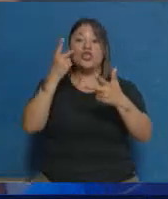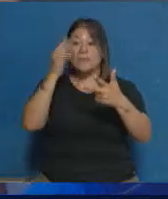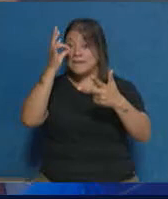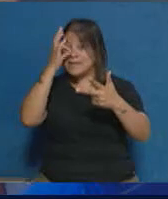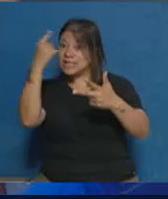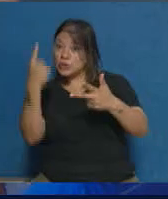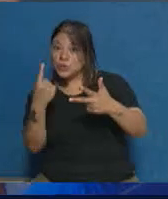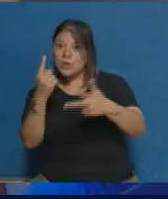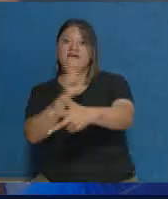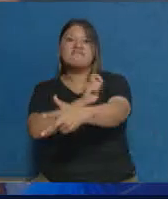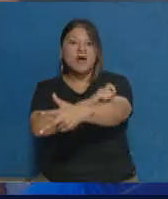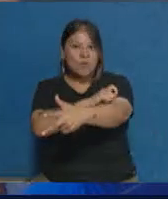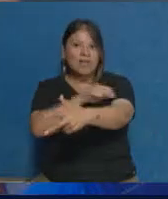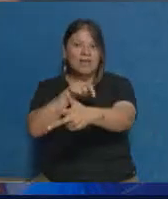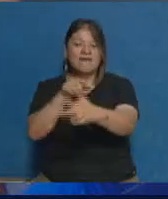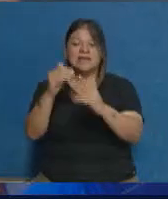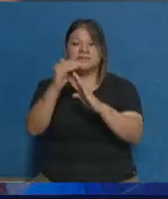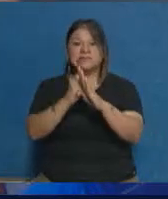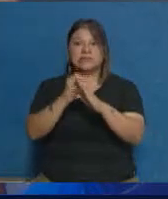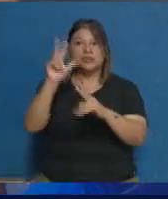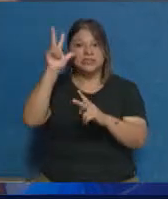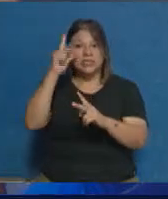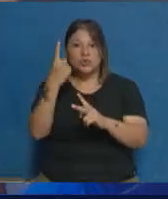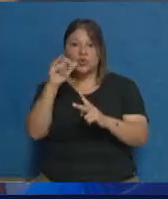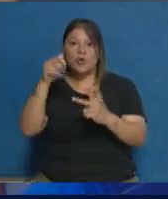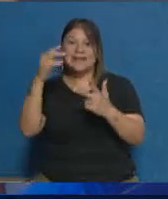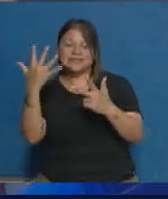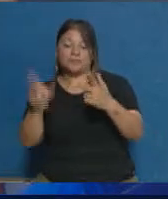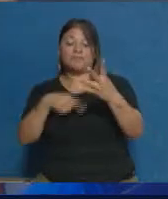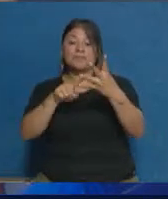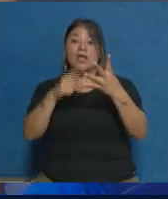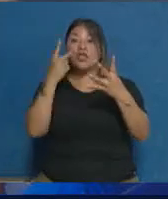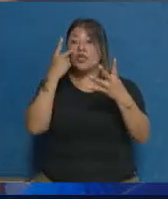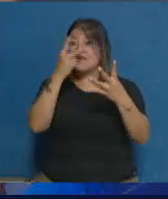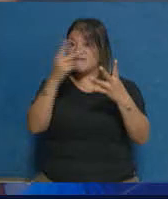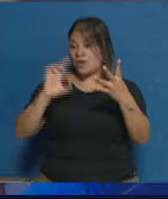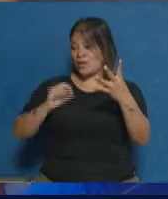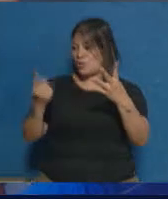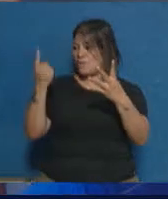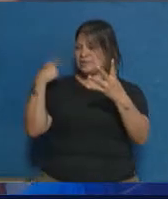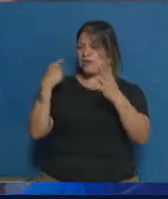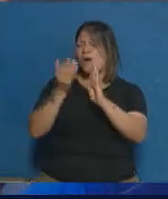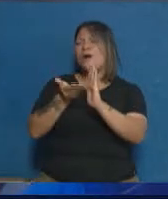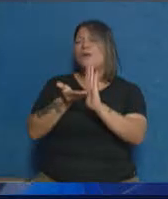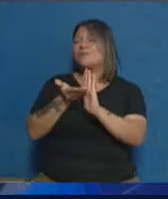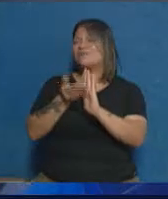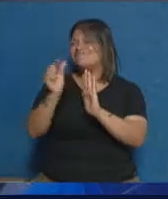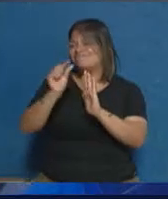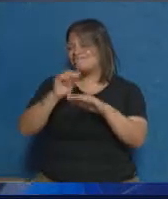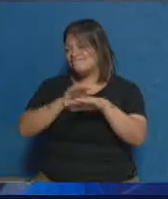bajó 85,5, ¿sí? Y en el 2022, que es el año pasado, aumentó, pero muy poquito, ¿viste?